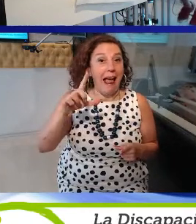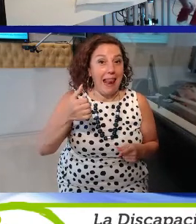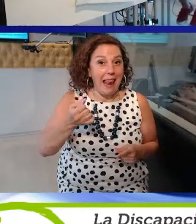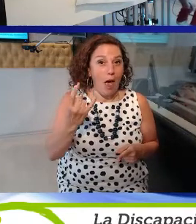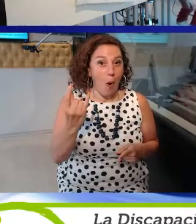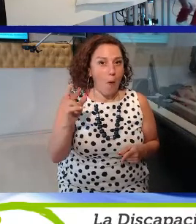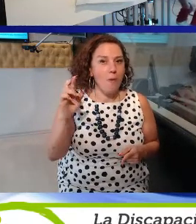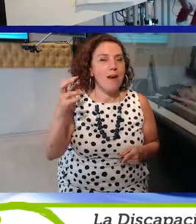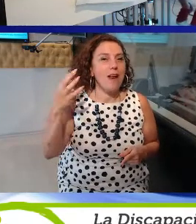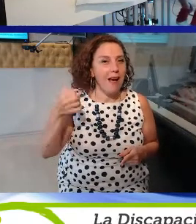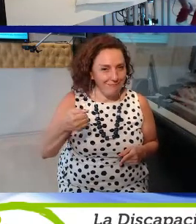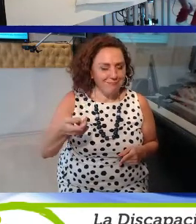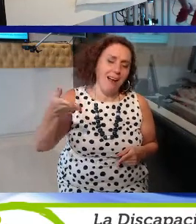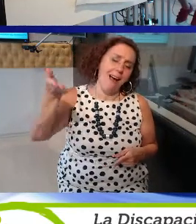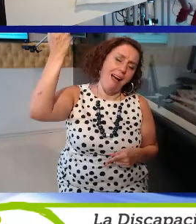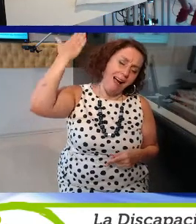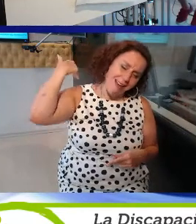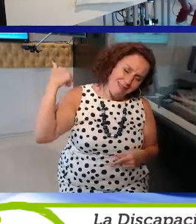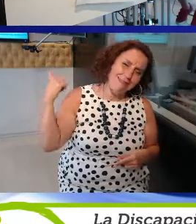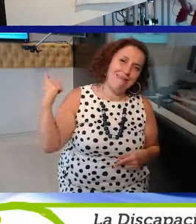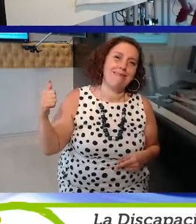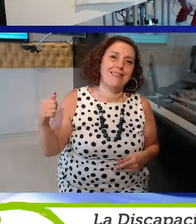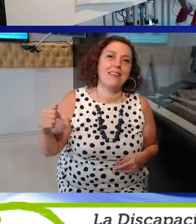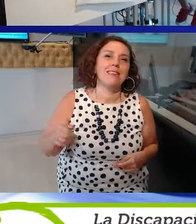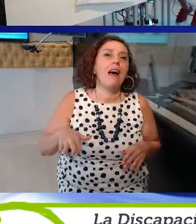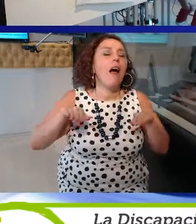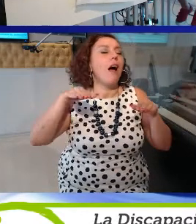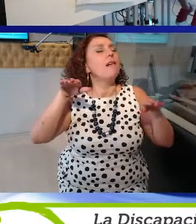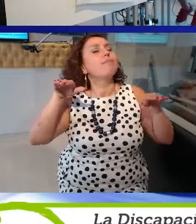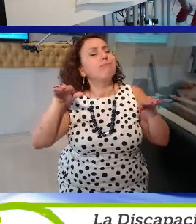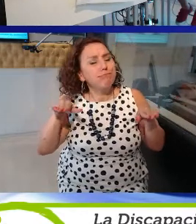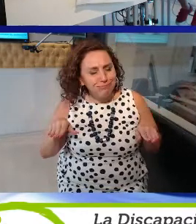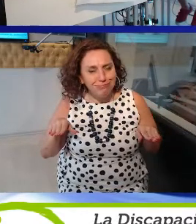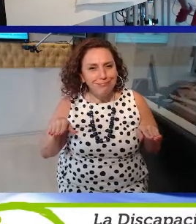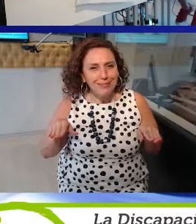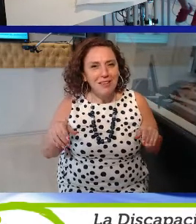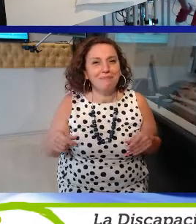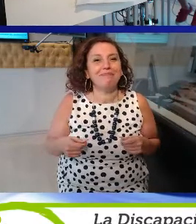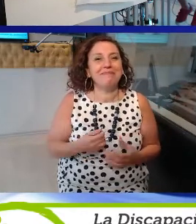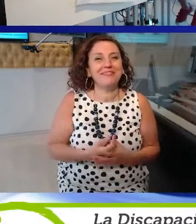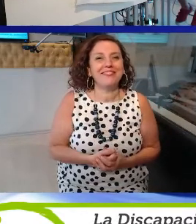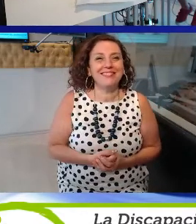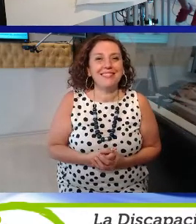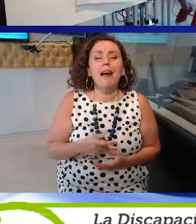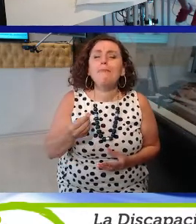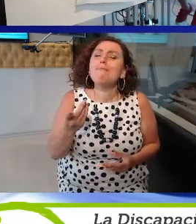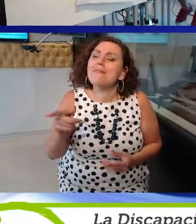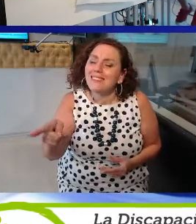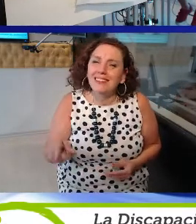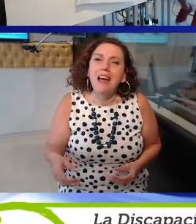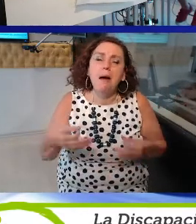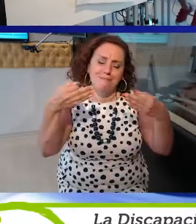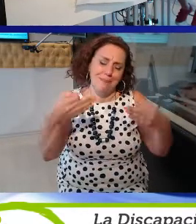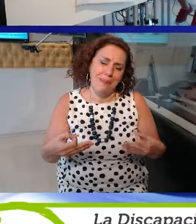todo interpretando toda la hora pasada del programa. Ahora la sentamos en el sillón de los invitados. Sí. ¿Cómo estás? Bien, muy bien, muy